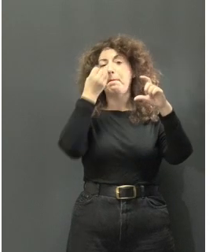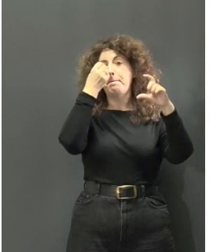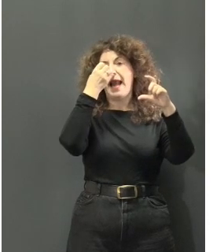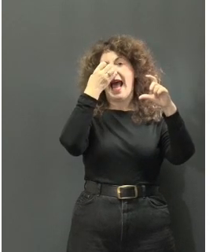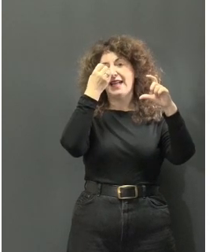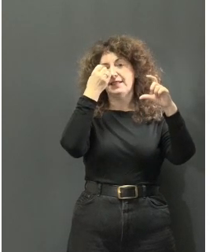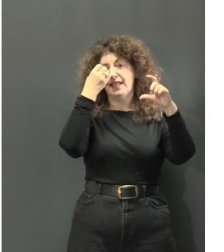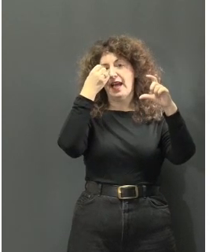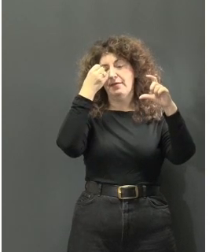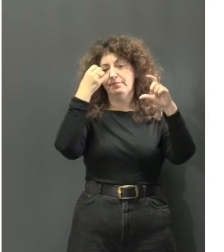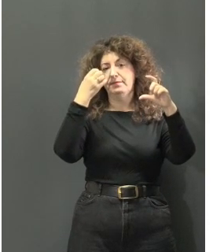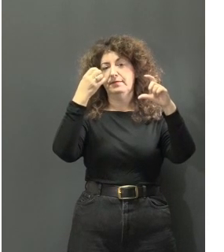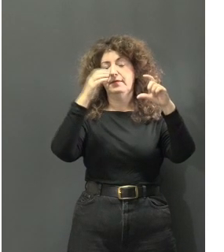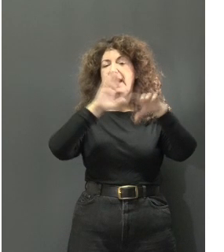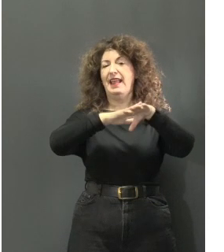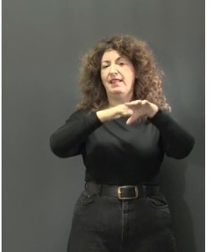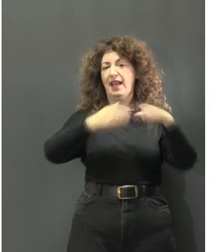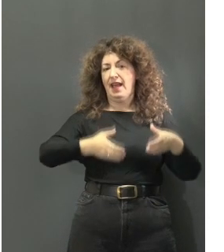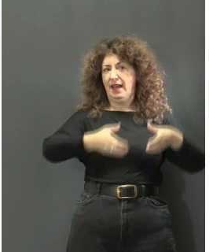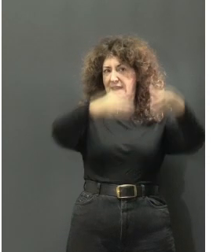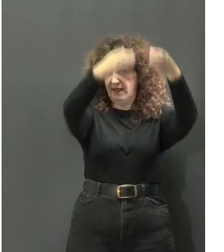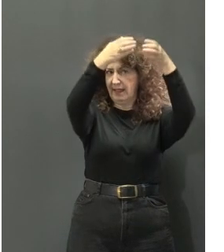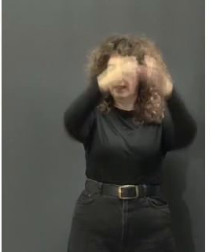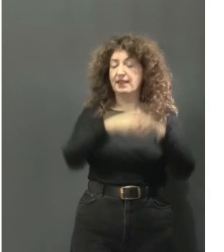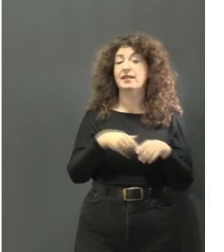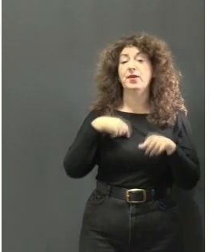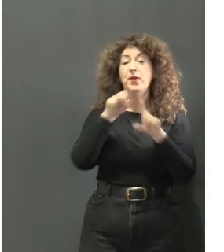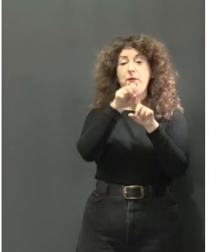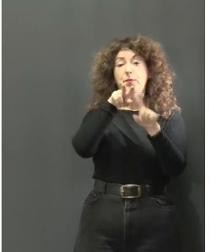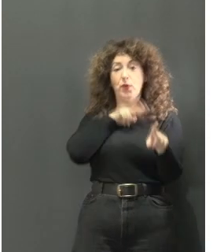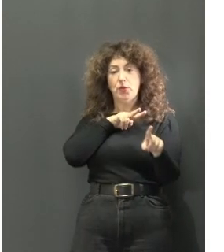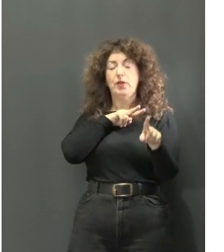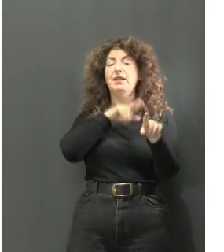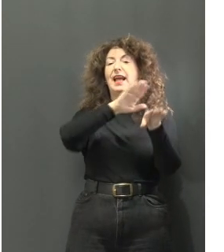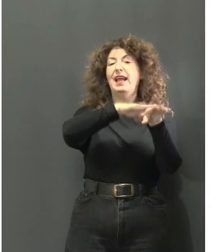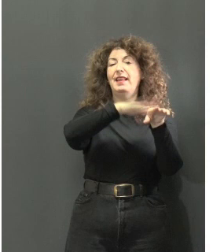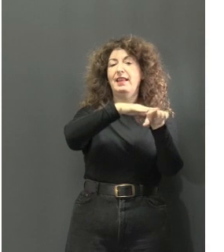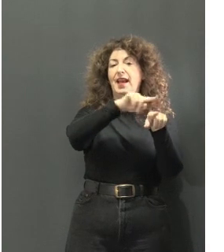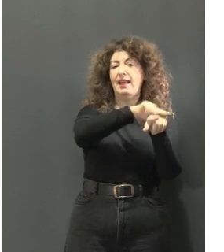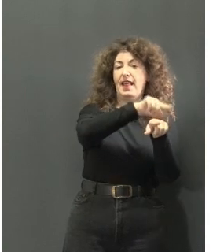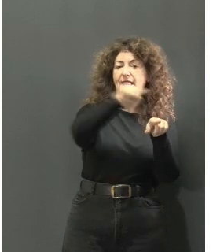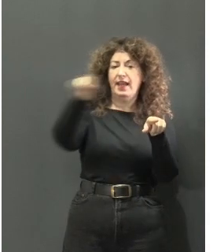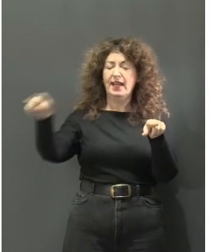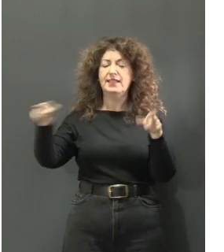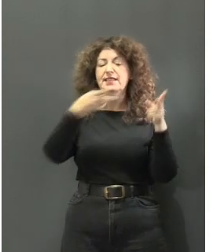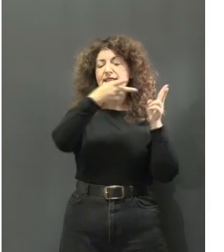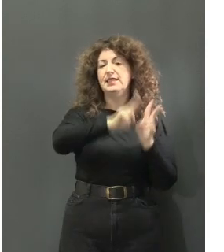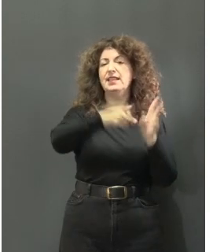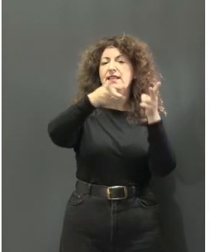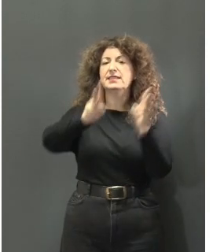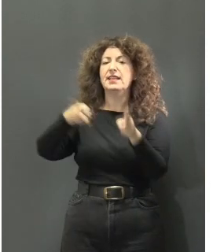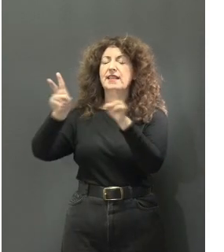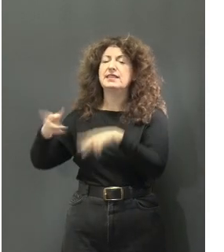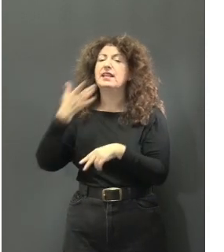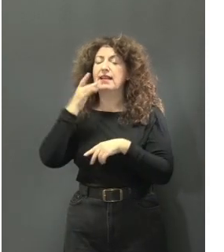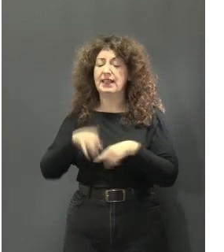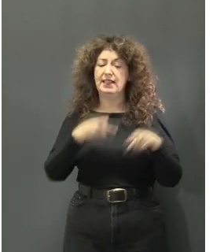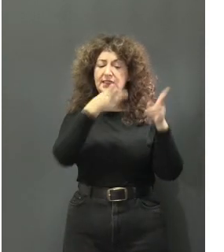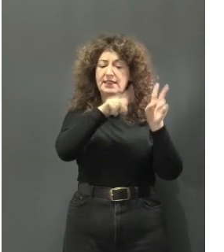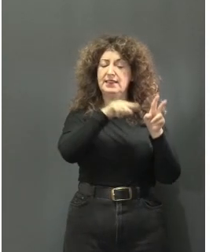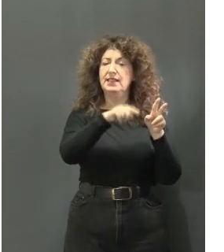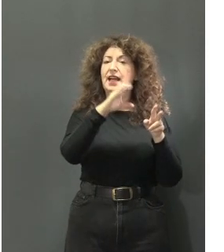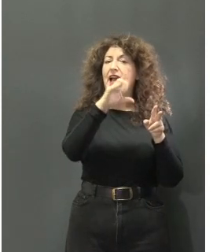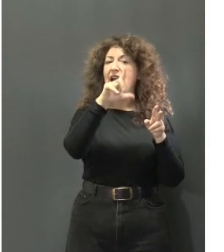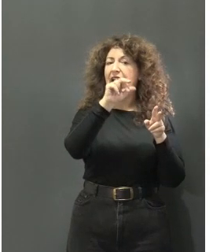Desde el punto de vista del espectador tenemos de izquierda a derecha las butacas, ocupadas por Clara,